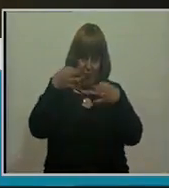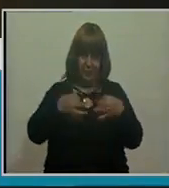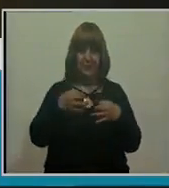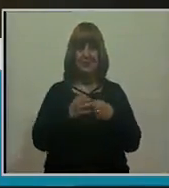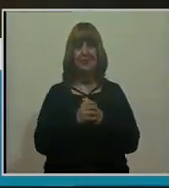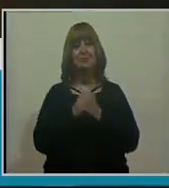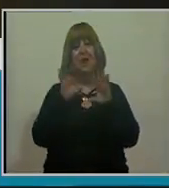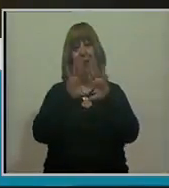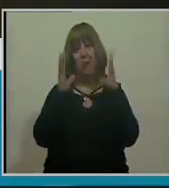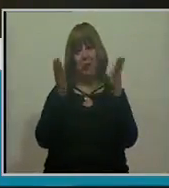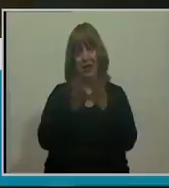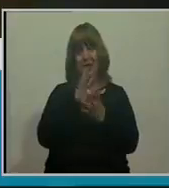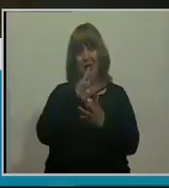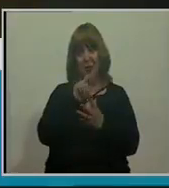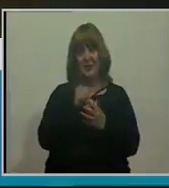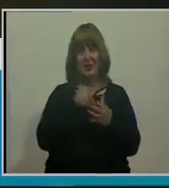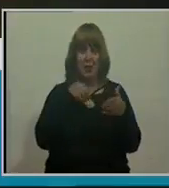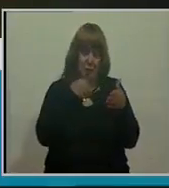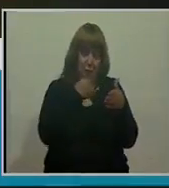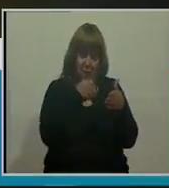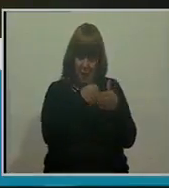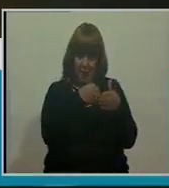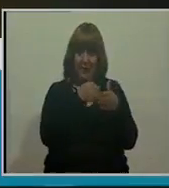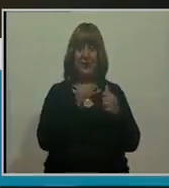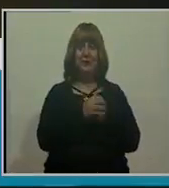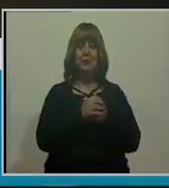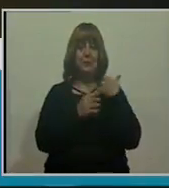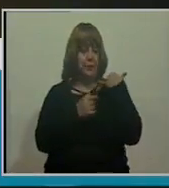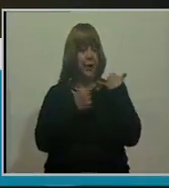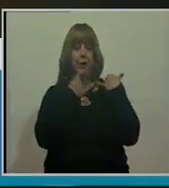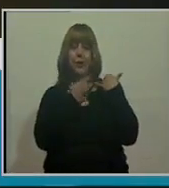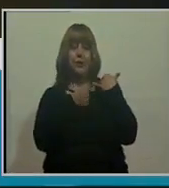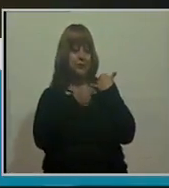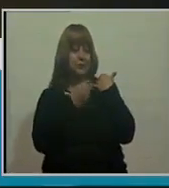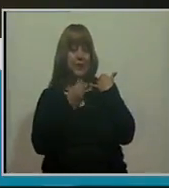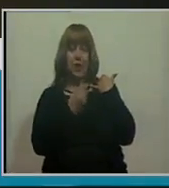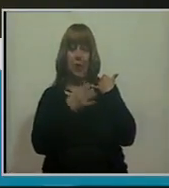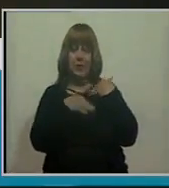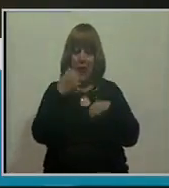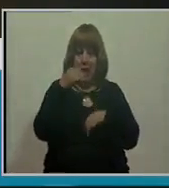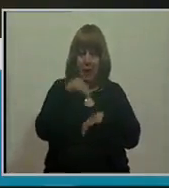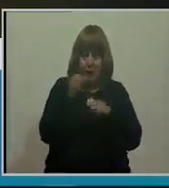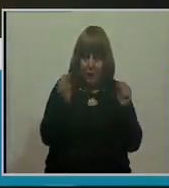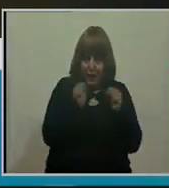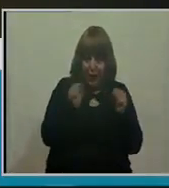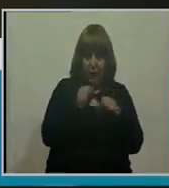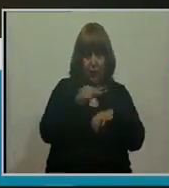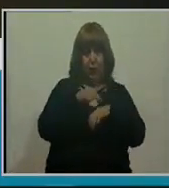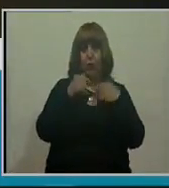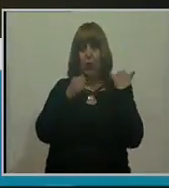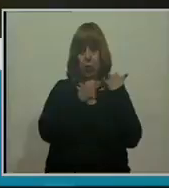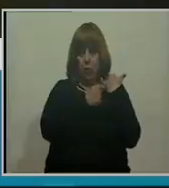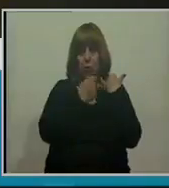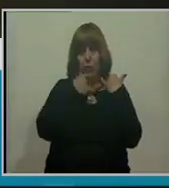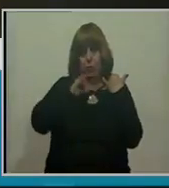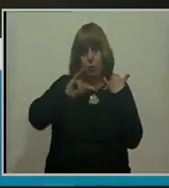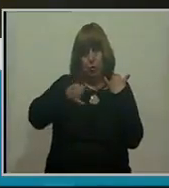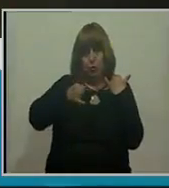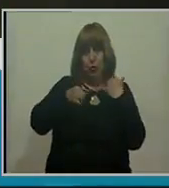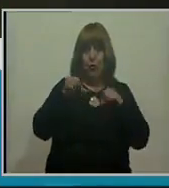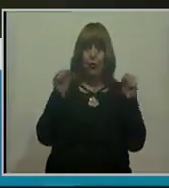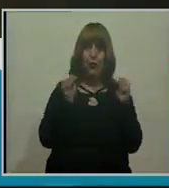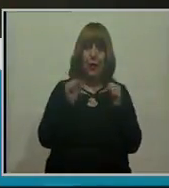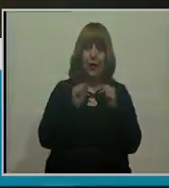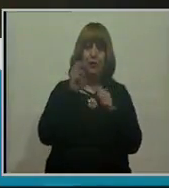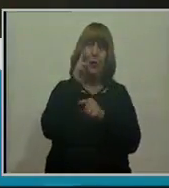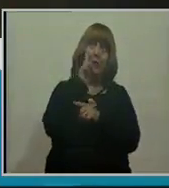Bueno. No te digo, ¿no? No falta nada. Bueno. Luisito, ¿cómo está afuera? Frío. Bueno, mañana bastante fría, Ricardo. Miramos hacia el